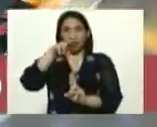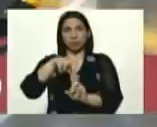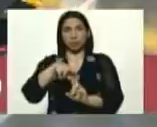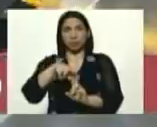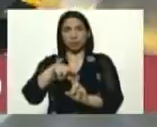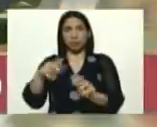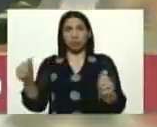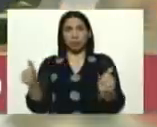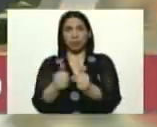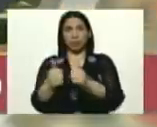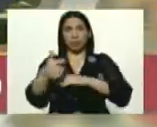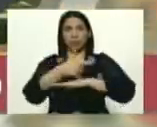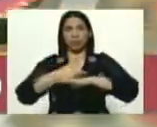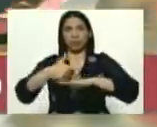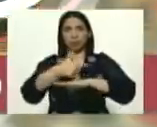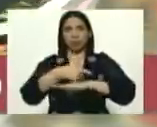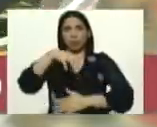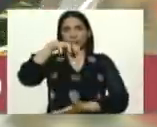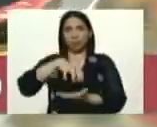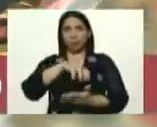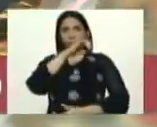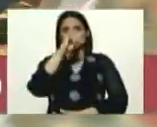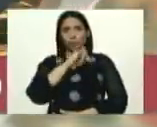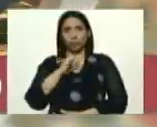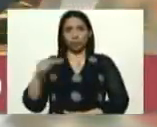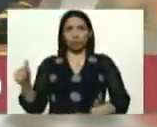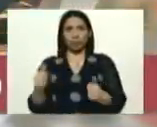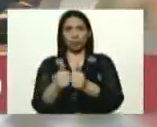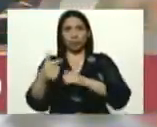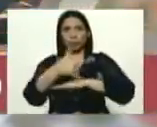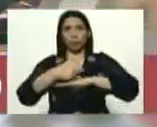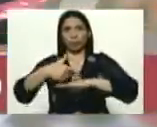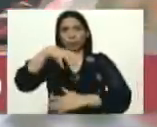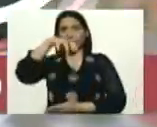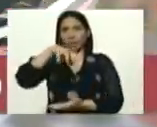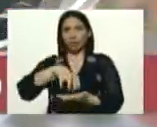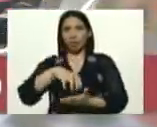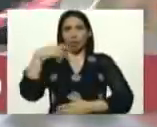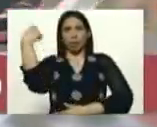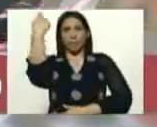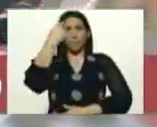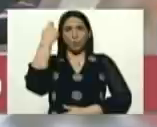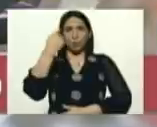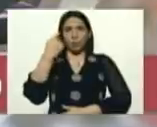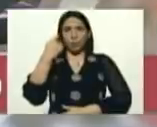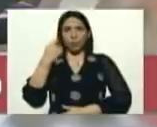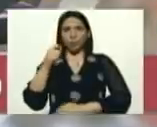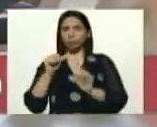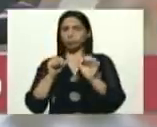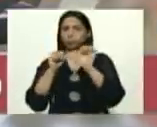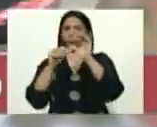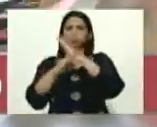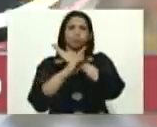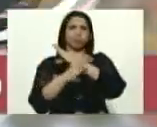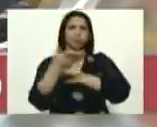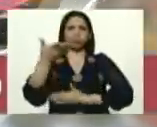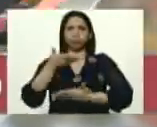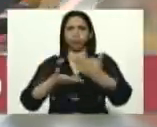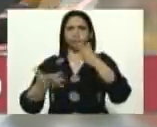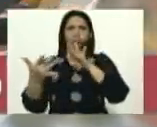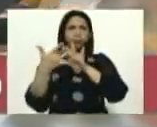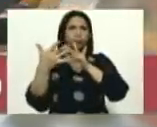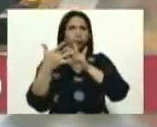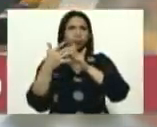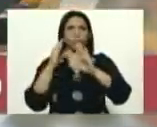el gobernador del estado Zulia, con el gobernador del estado Apure, permanente comunicación y coordinación